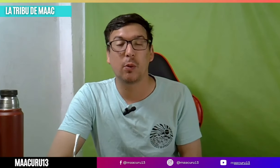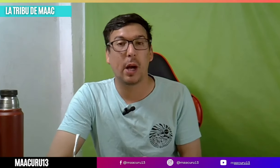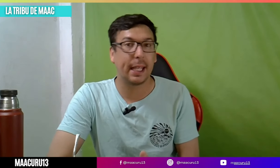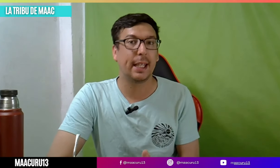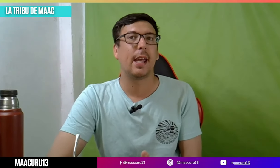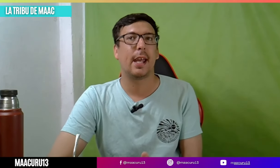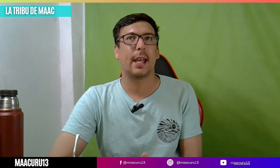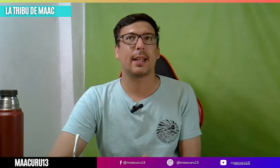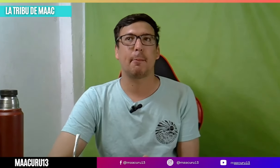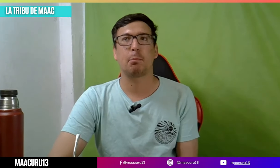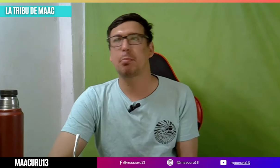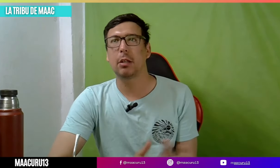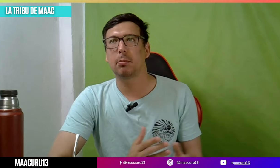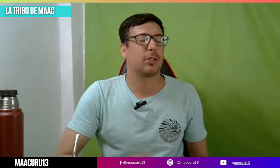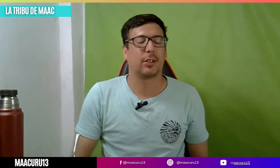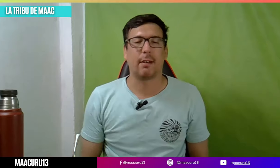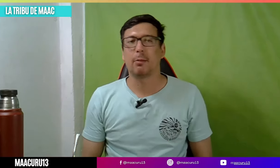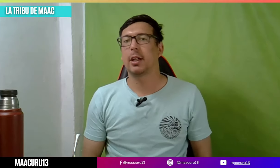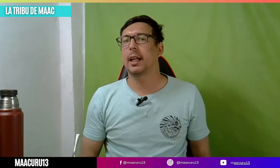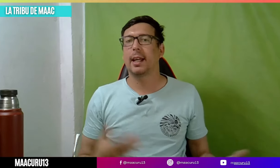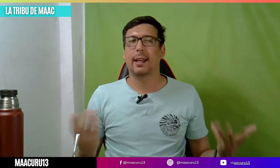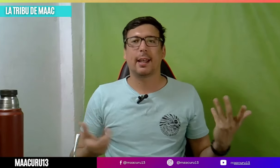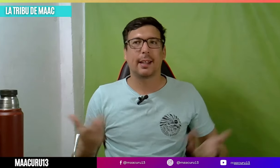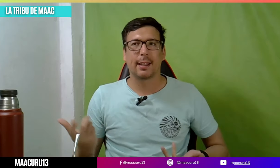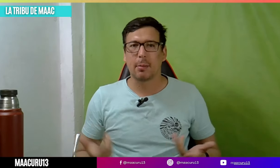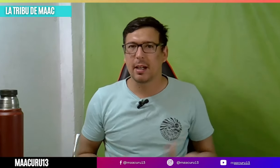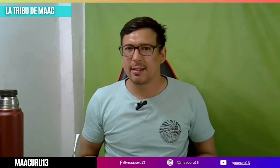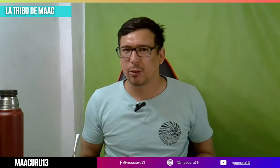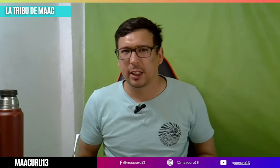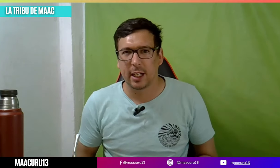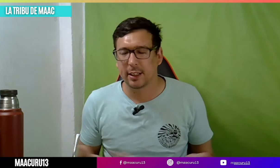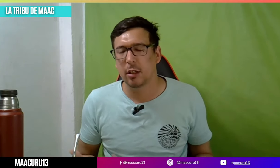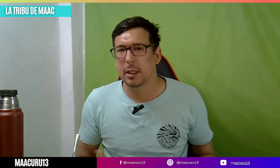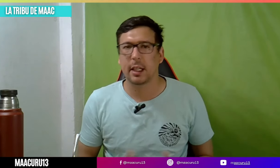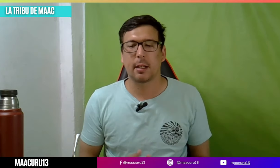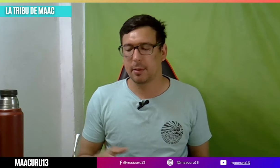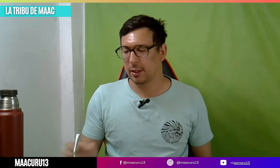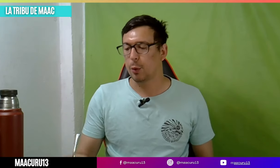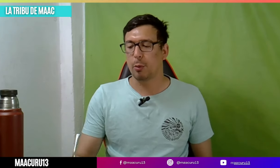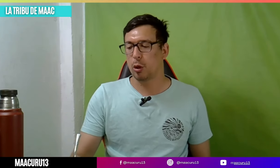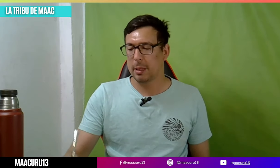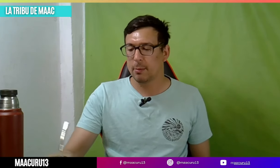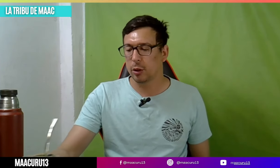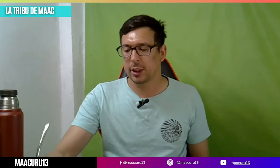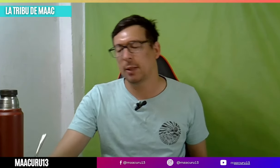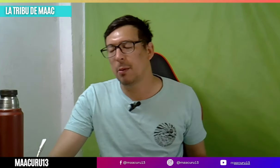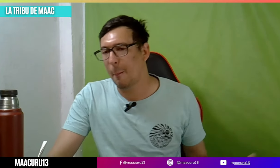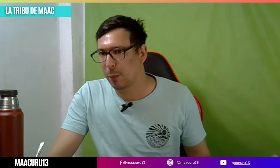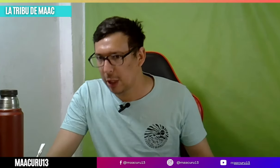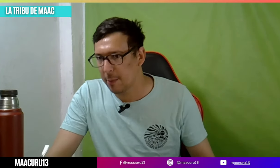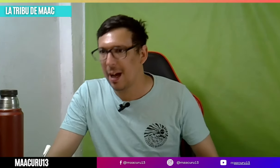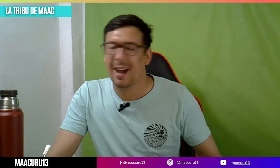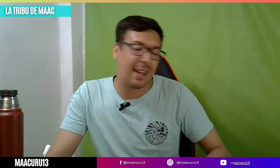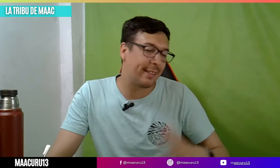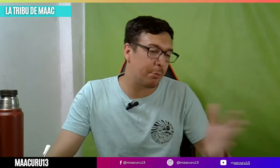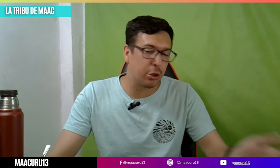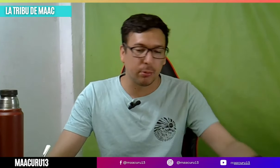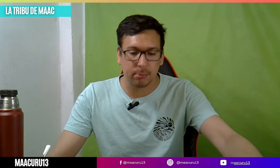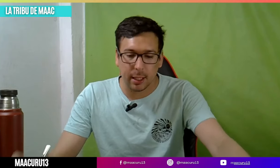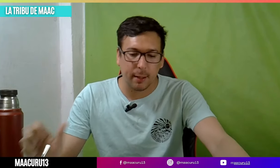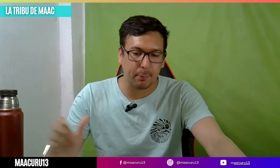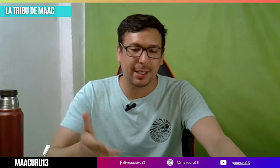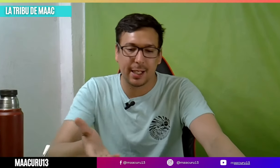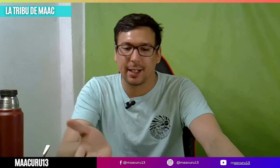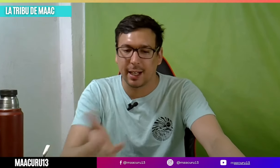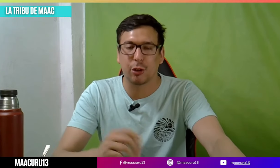tampoco vivo ahí, pero sabemos que el tema de seguridad en Latinoamérica está pasando por lo mismo, tiene el mismo problema, a